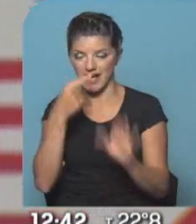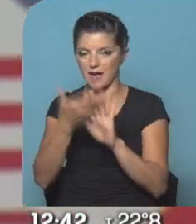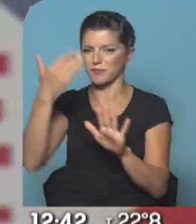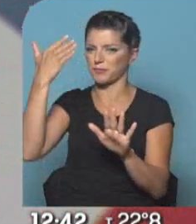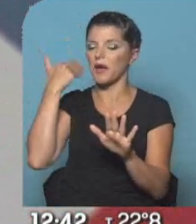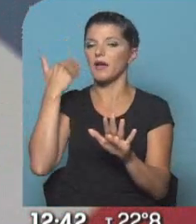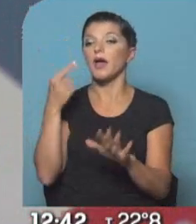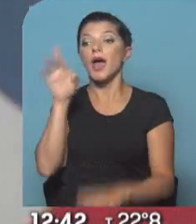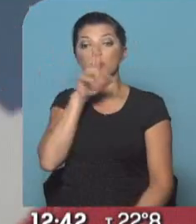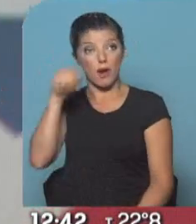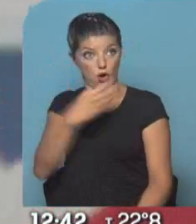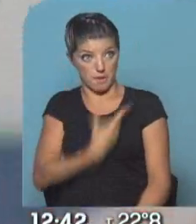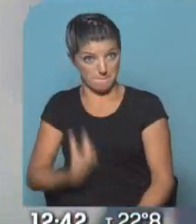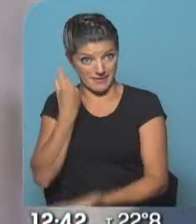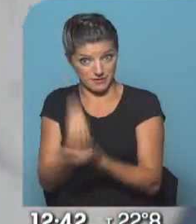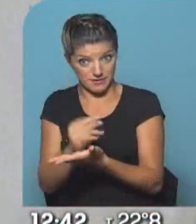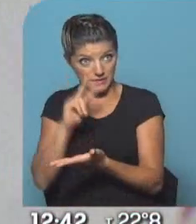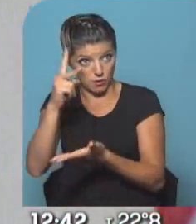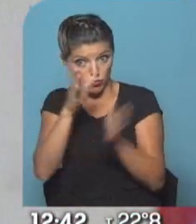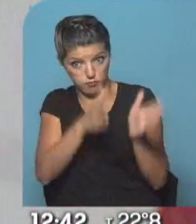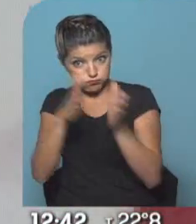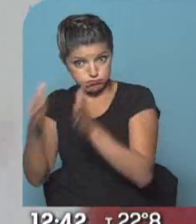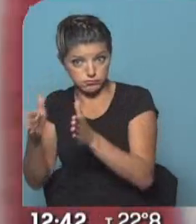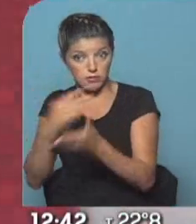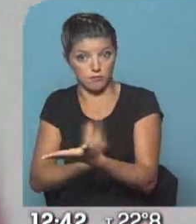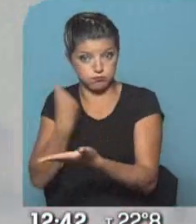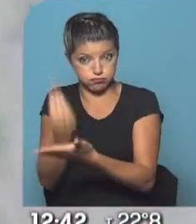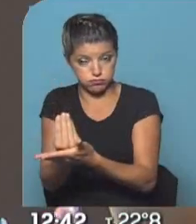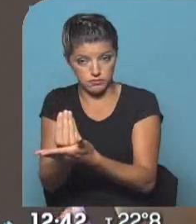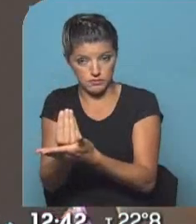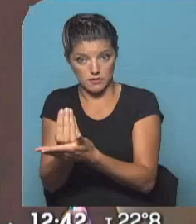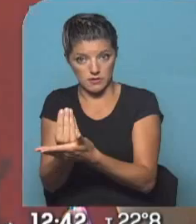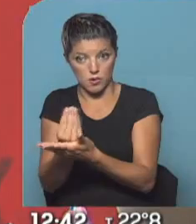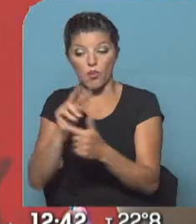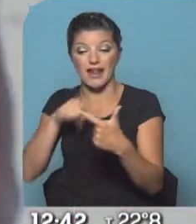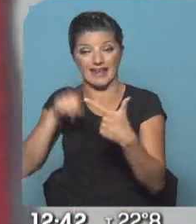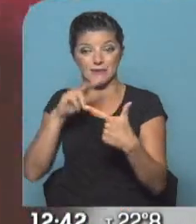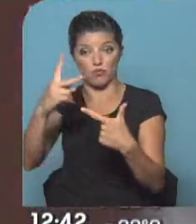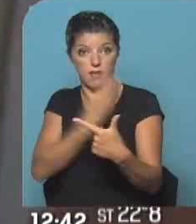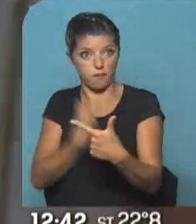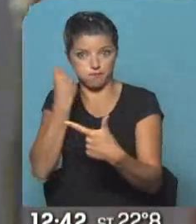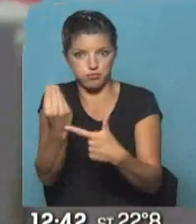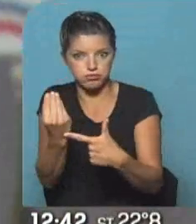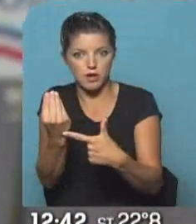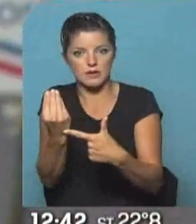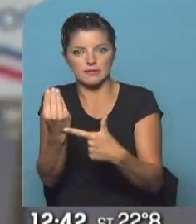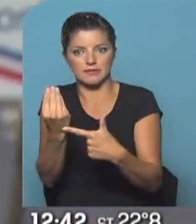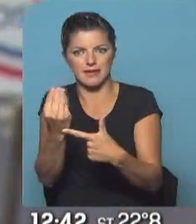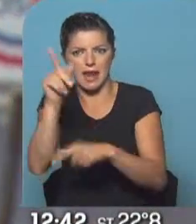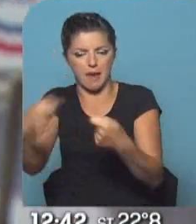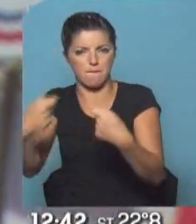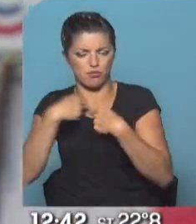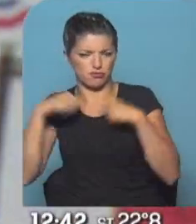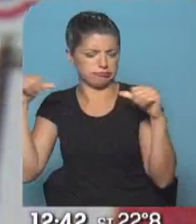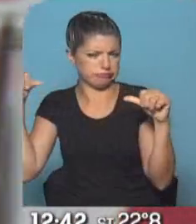de una presidenta que está en su segundo mandato y que en cuanto asumió, rápidamente perdió popularidad. Los casos, los escándalos por